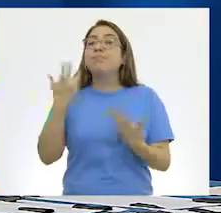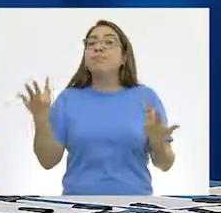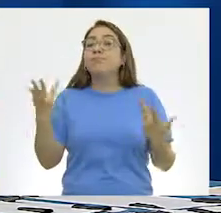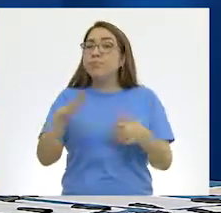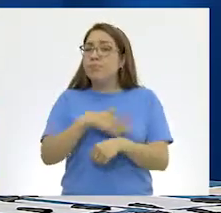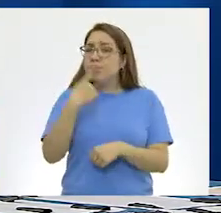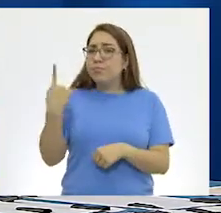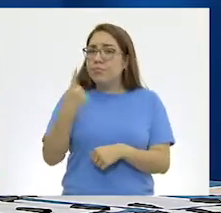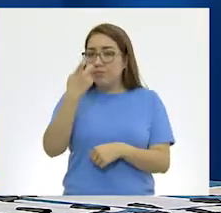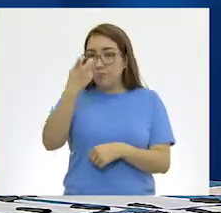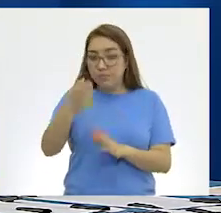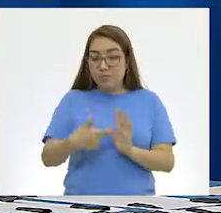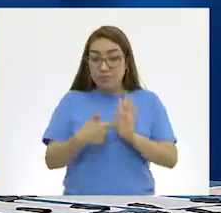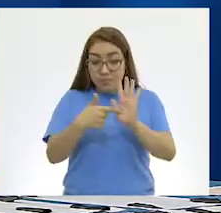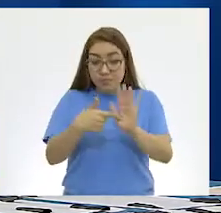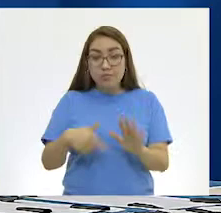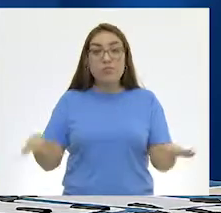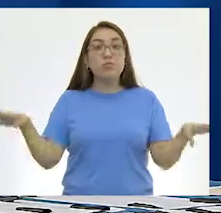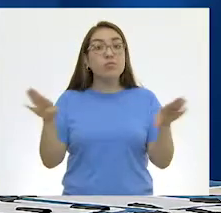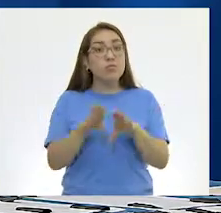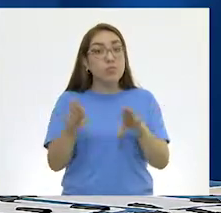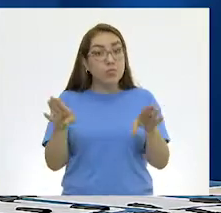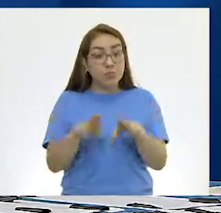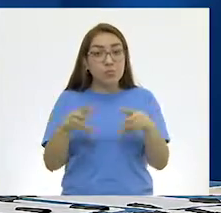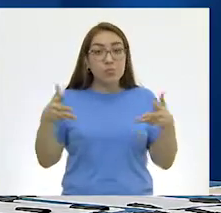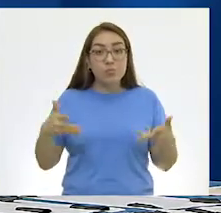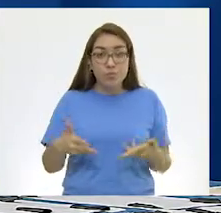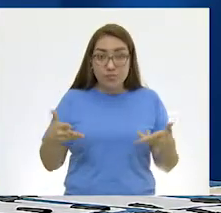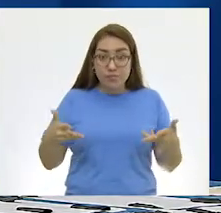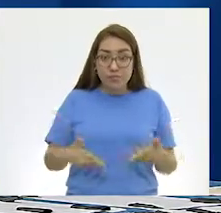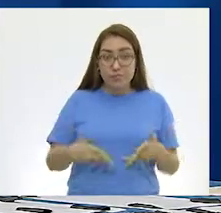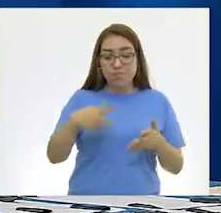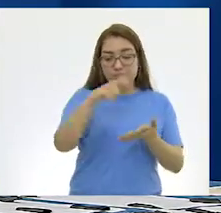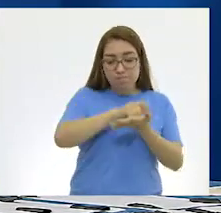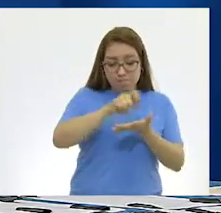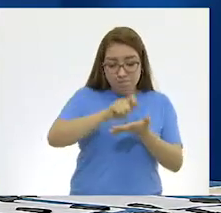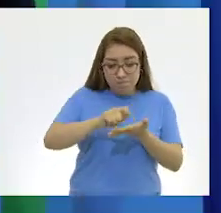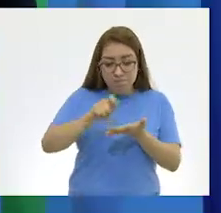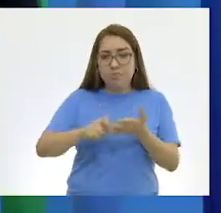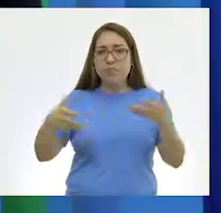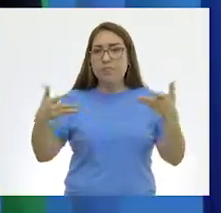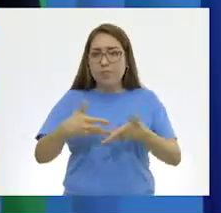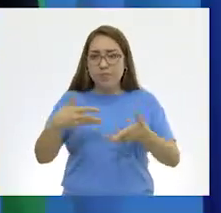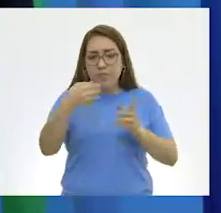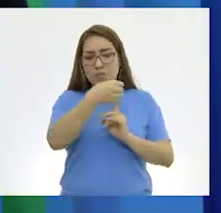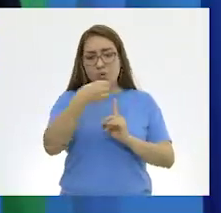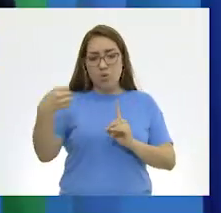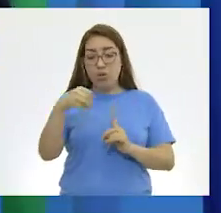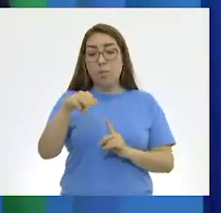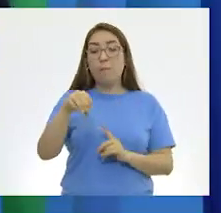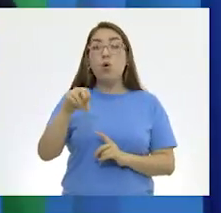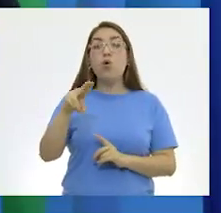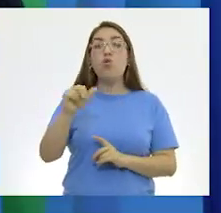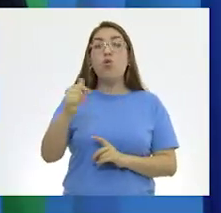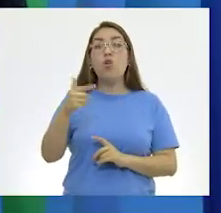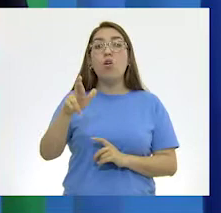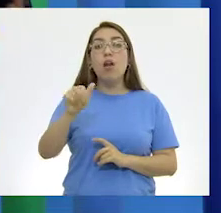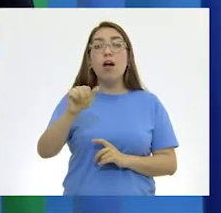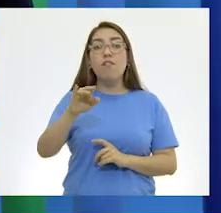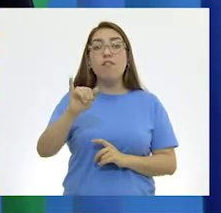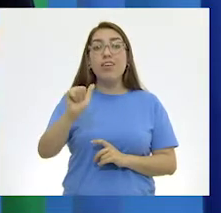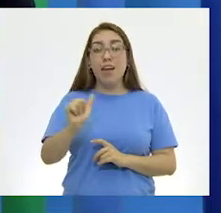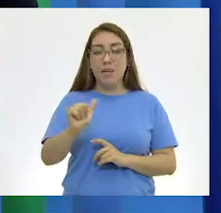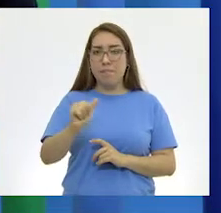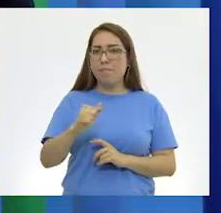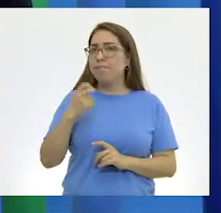de mostrarles cómo planificar, estructurar y escribir una monografía. Sí, maestra. Con lo que nos ha